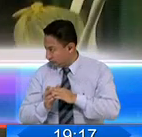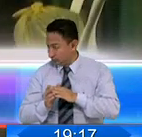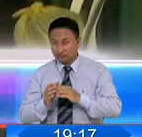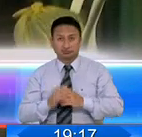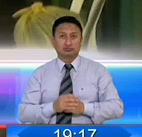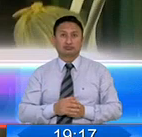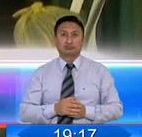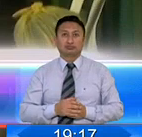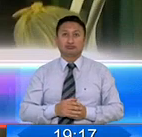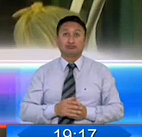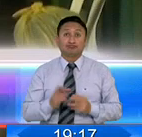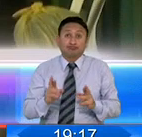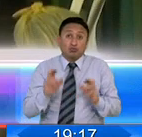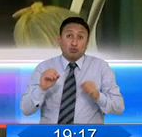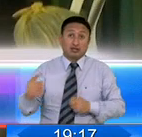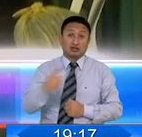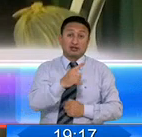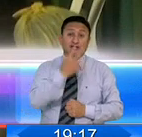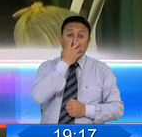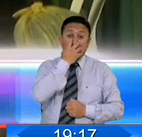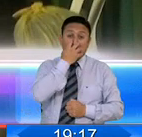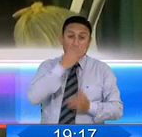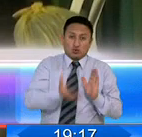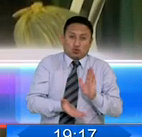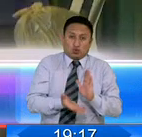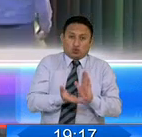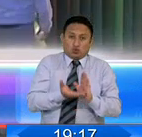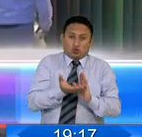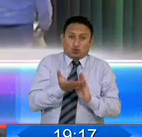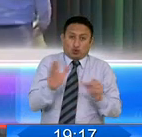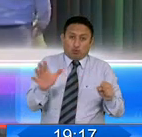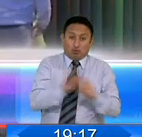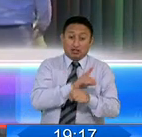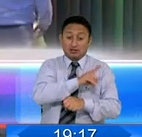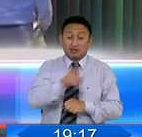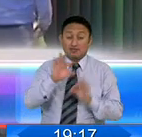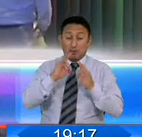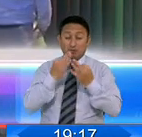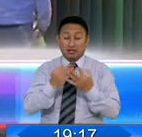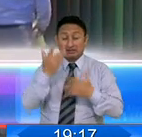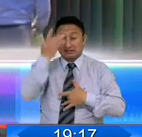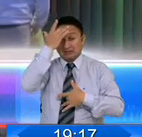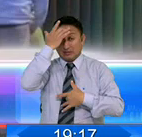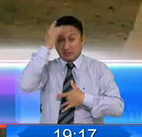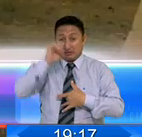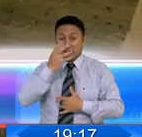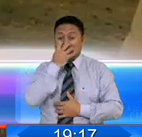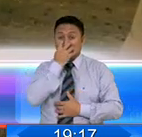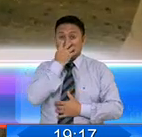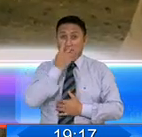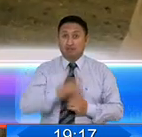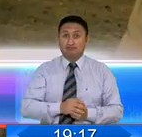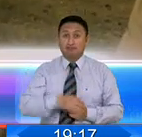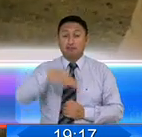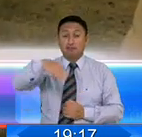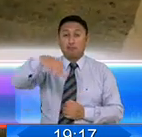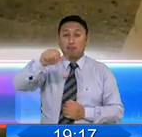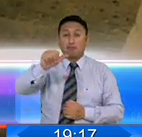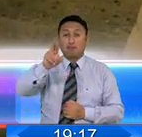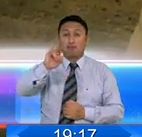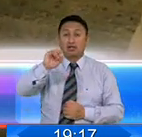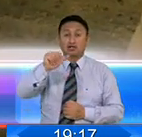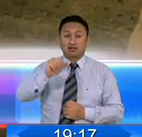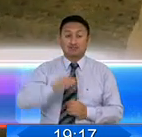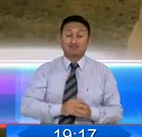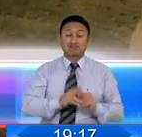Esperan poder llenar una bombona de oxígeno para sus familiares que están en estado crítico a causa del coronavirus. María cuenta que esperó